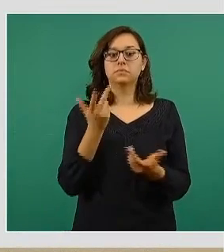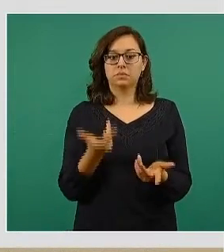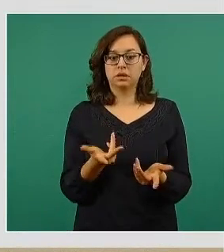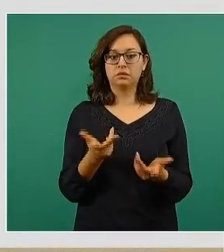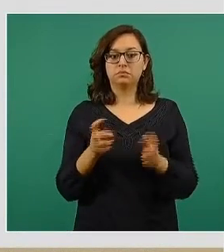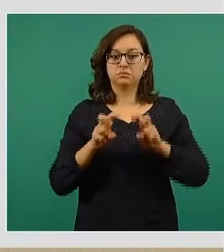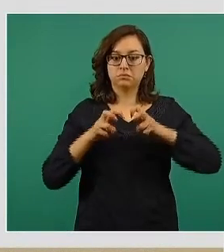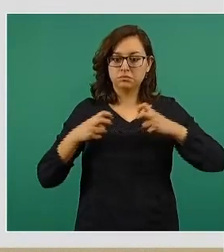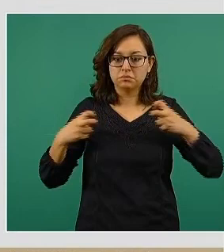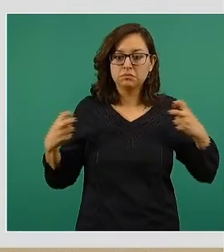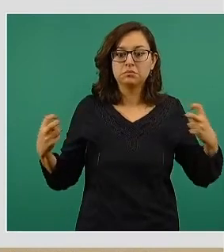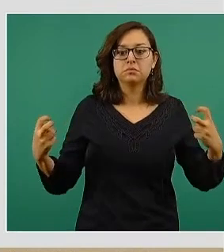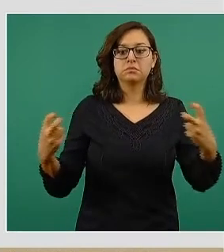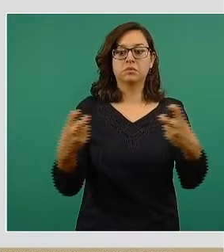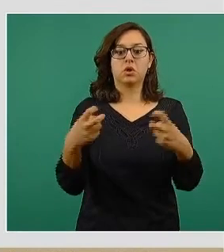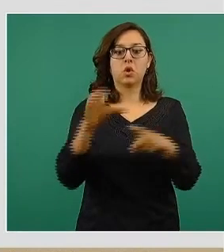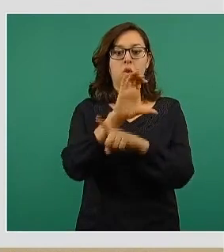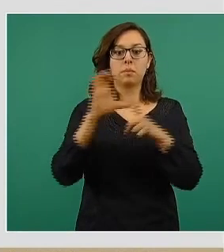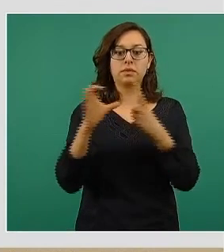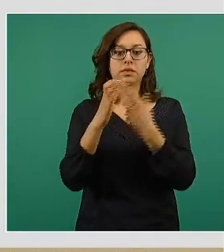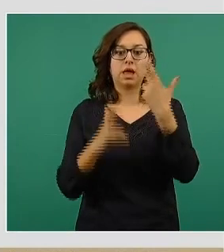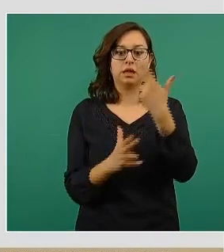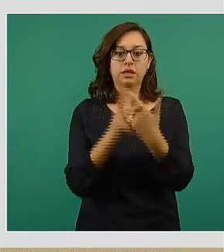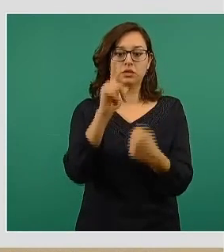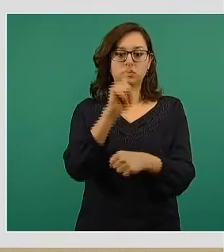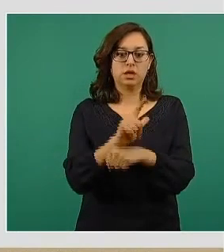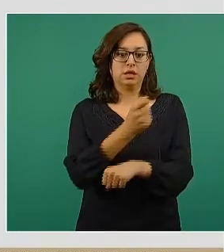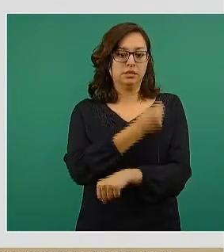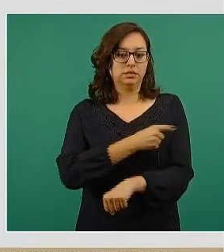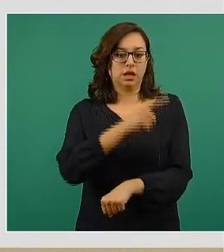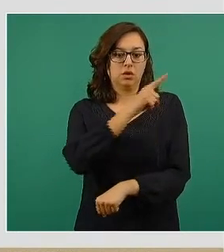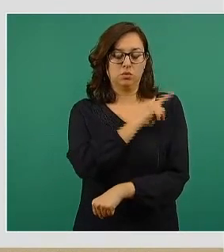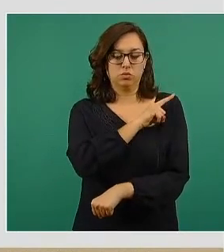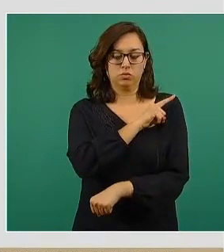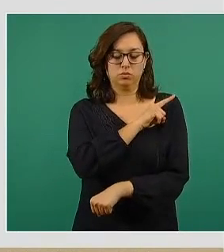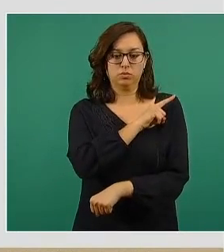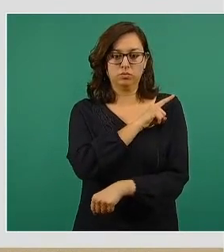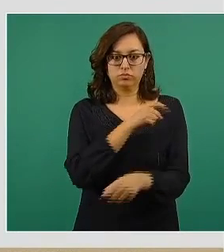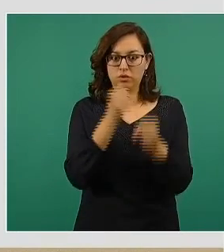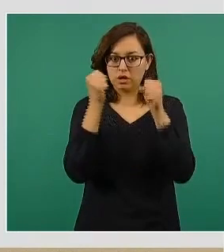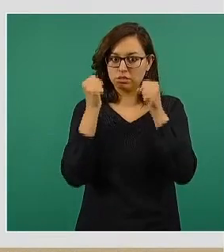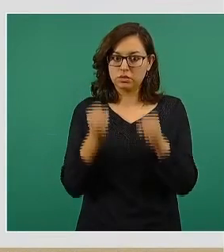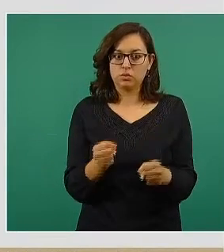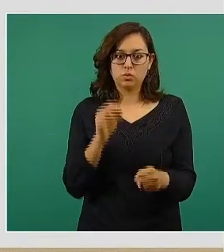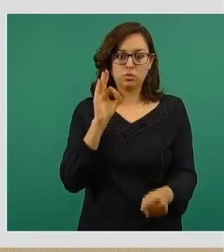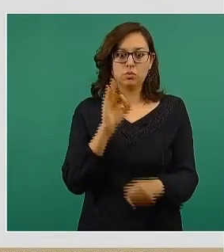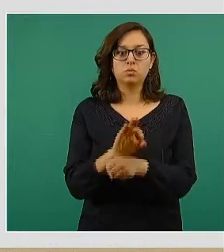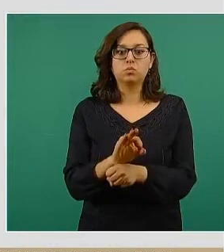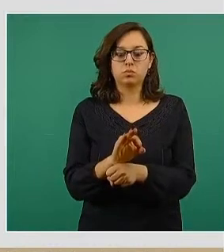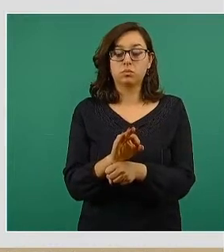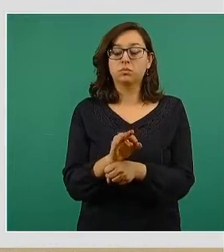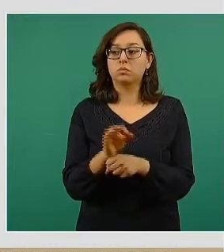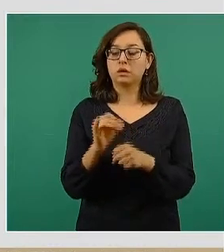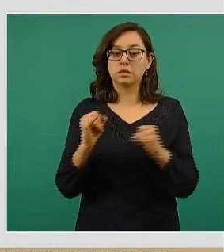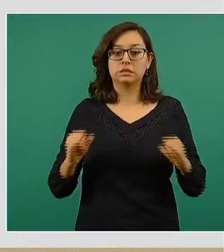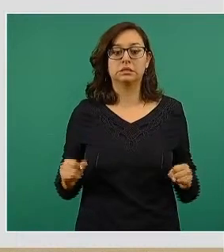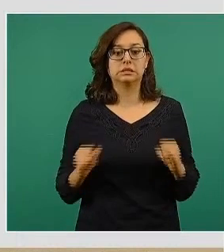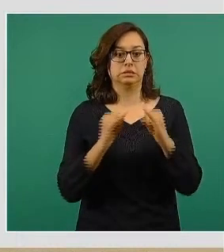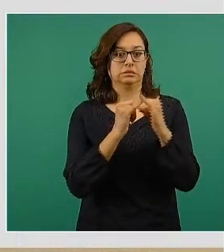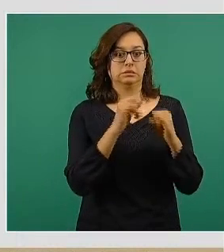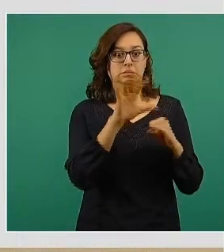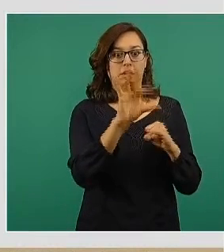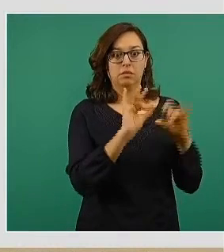ya a que sesionara el Comité Nacional para la Seguridad en Salud, que es un órgano colegiado de coordinación multinivel,